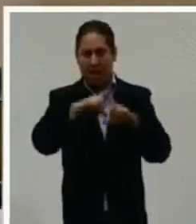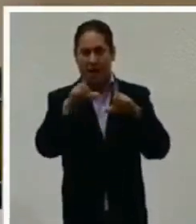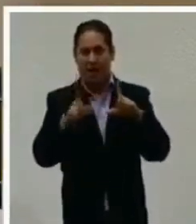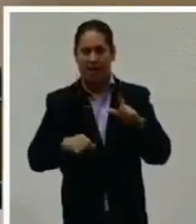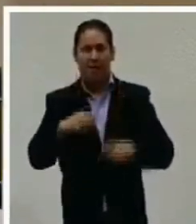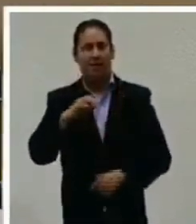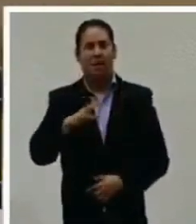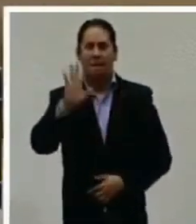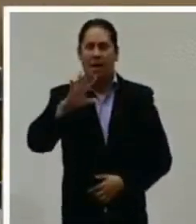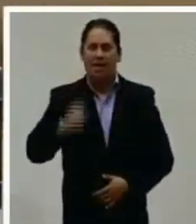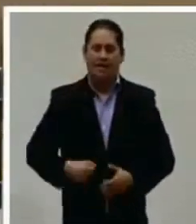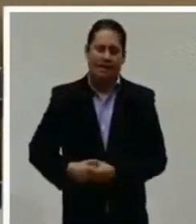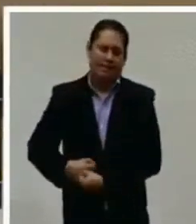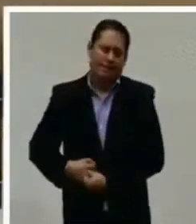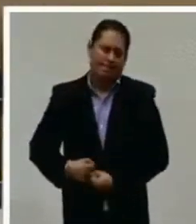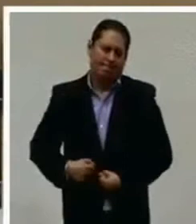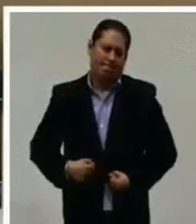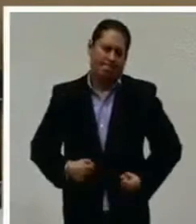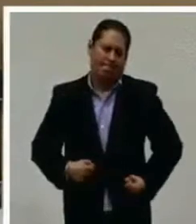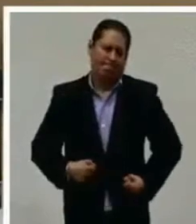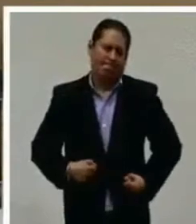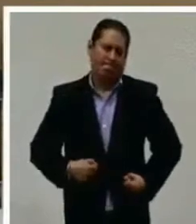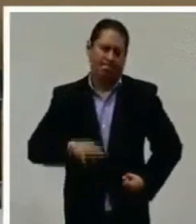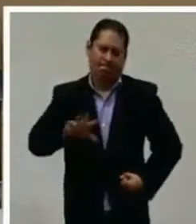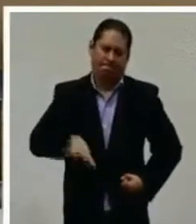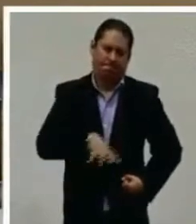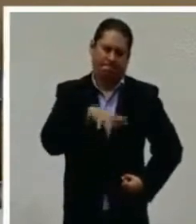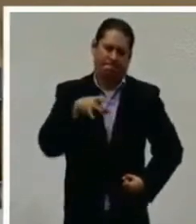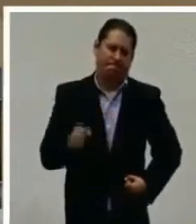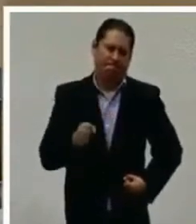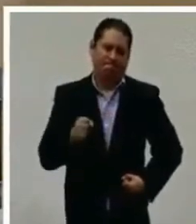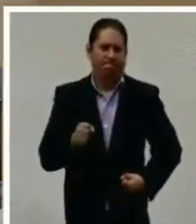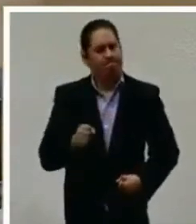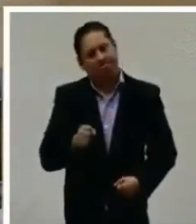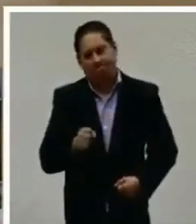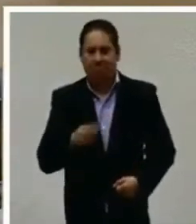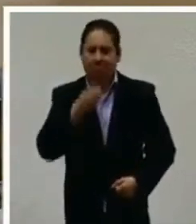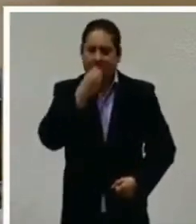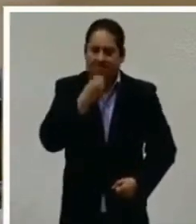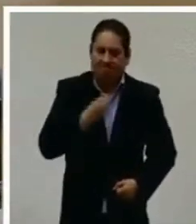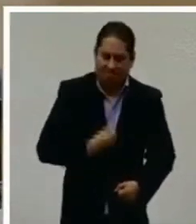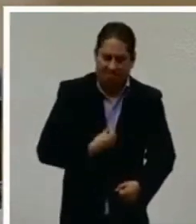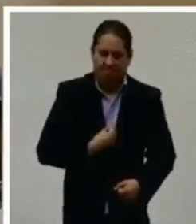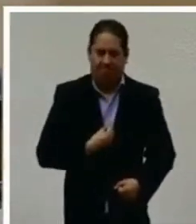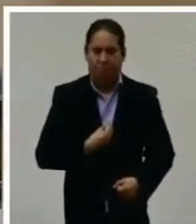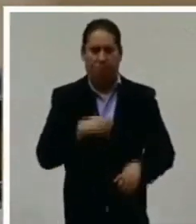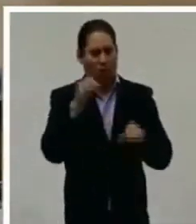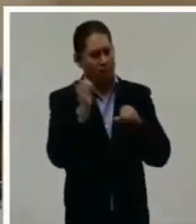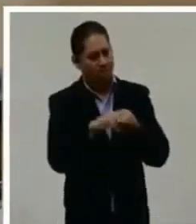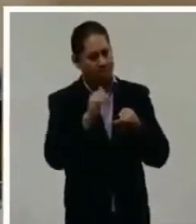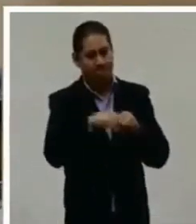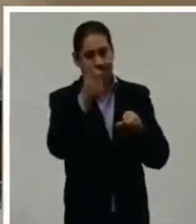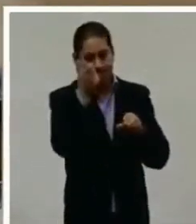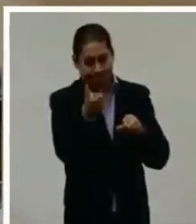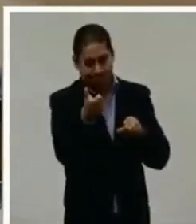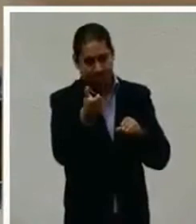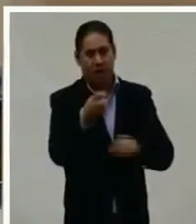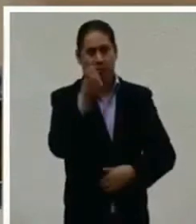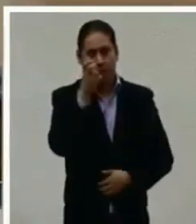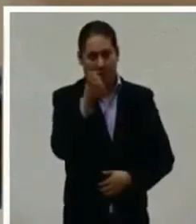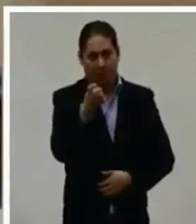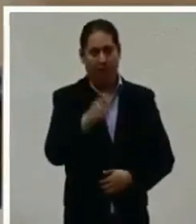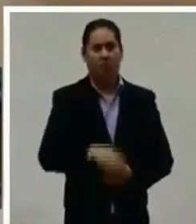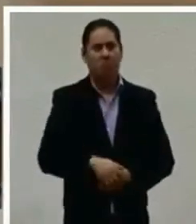apretarnos el cinturón en los partidos políticos, y además es lo que quiere la ciudadanía mexicana. Si nosotros hacemos una